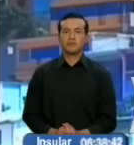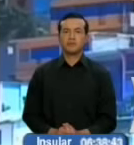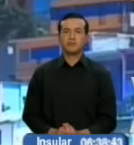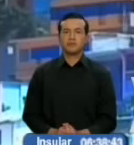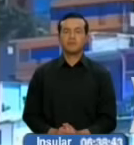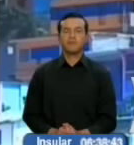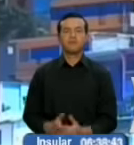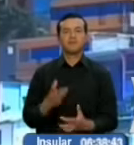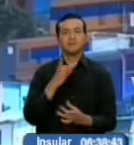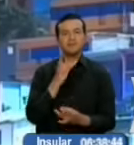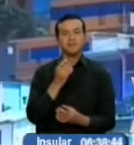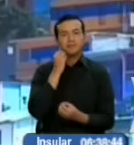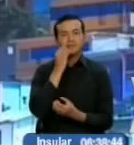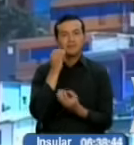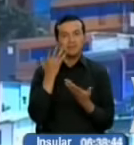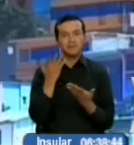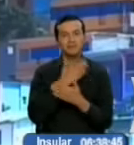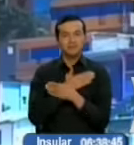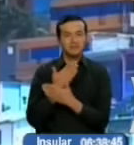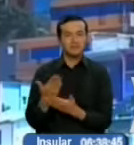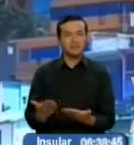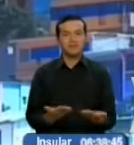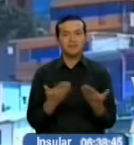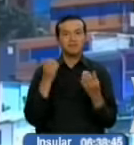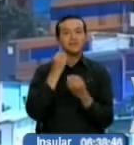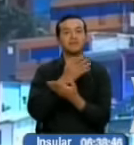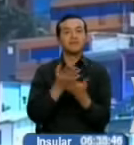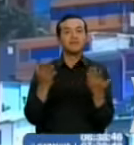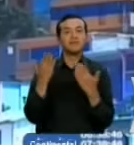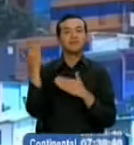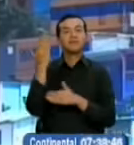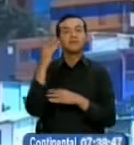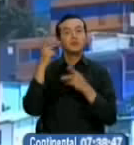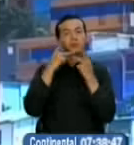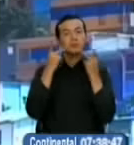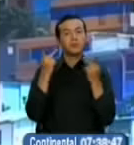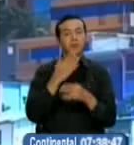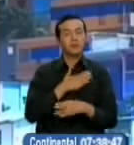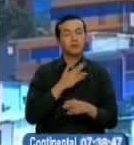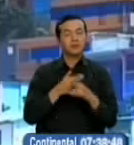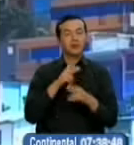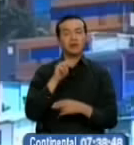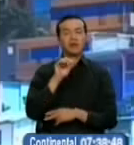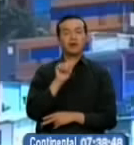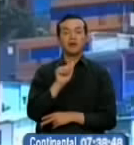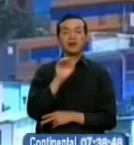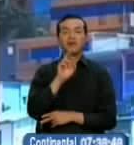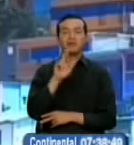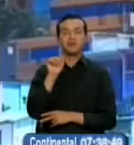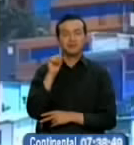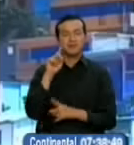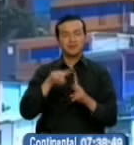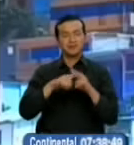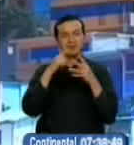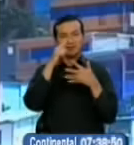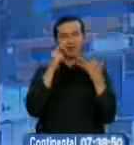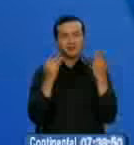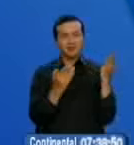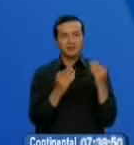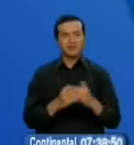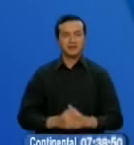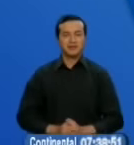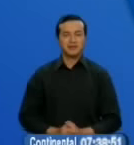Es un placer mantenerlos informados. Bienvenidos a este el informativo de la televisión pública. Mi nombre es Abraham Verduga. Arrancamos con titulares.